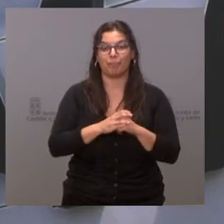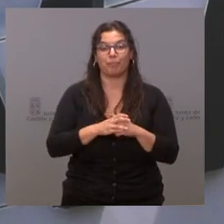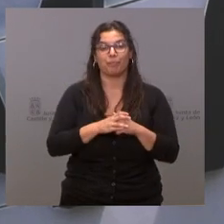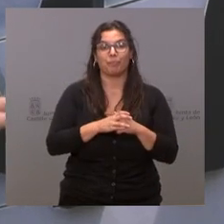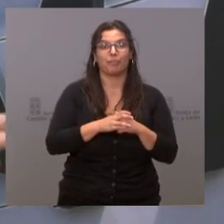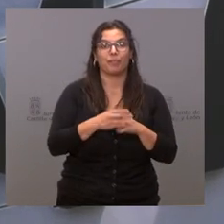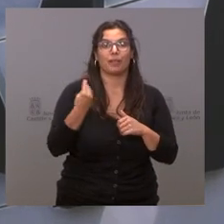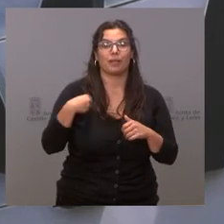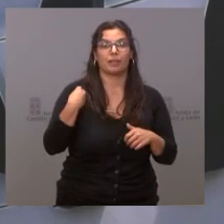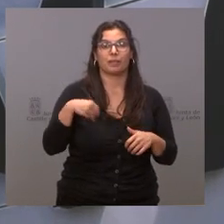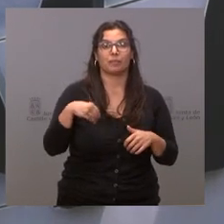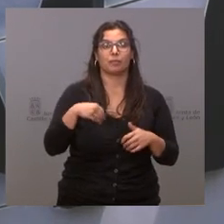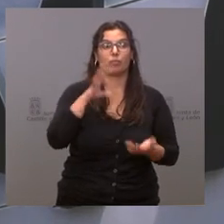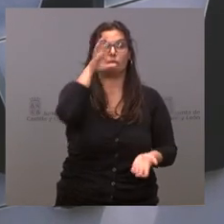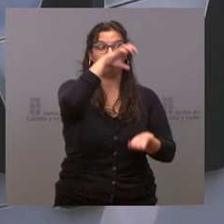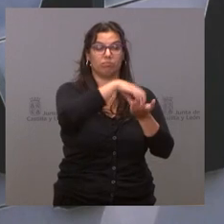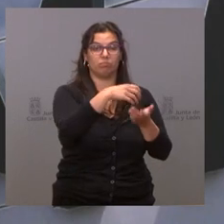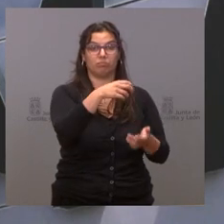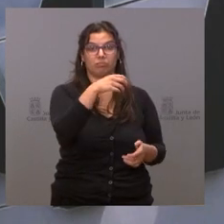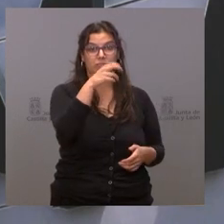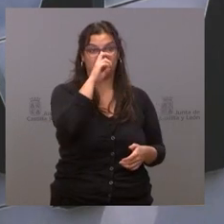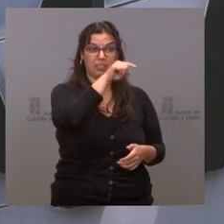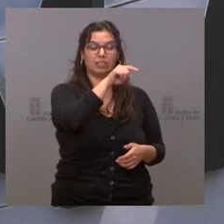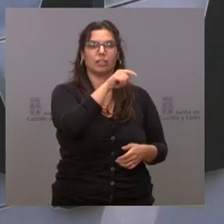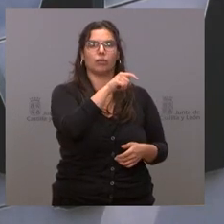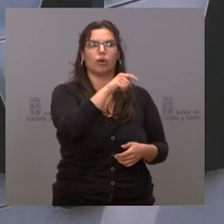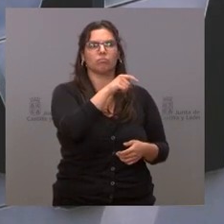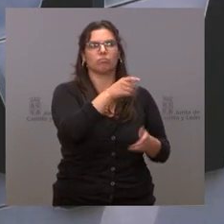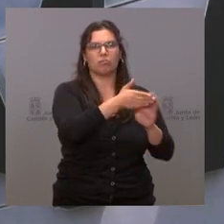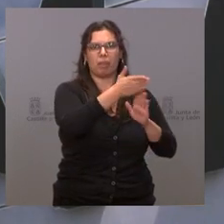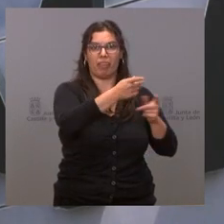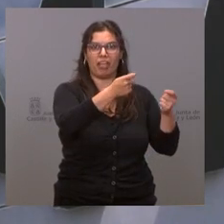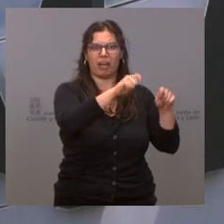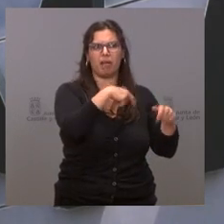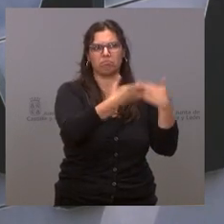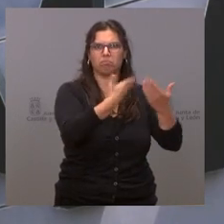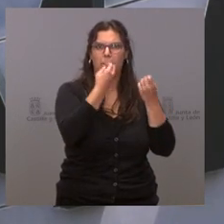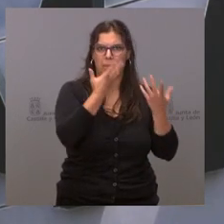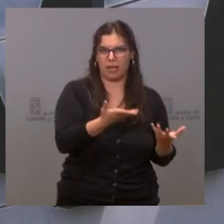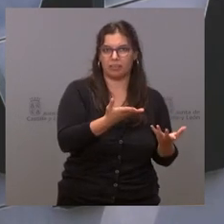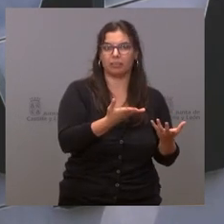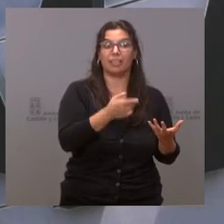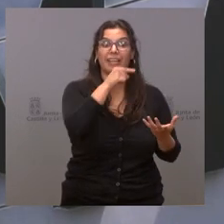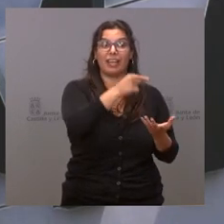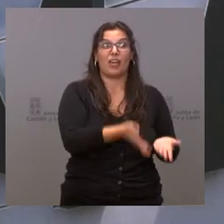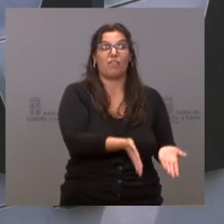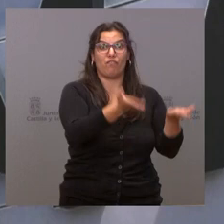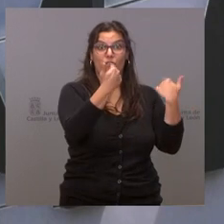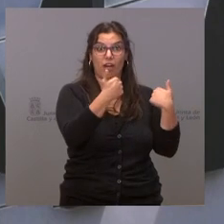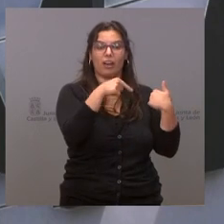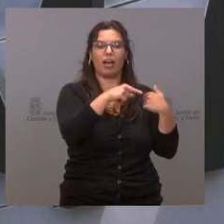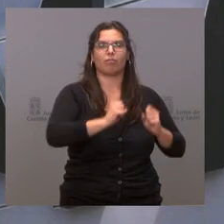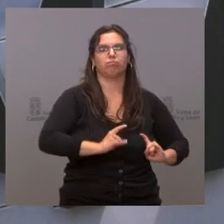desmontaje y derribo del hospital clínico ahí se alzará el edificio de consultas externas